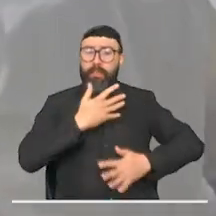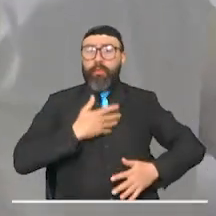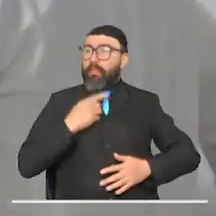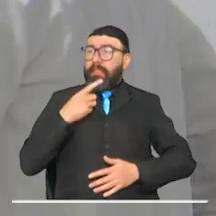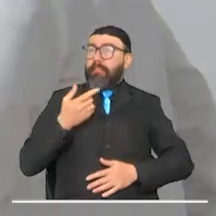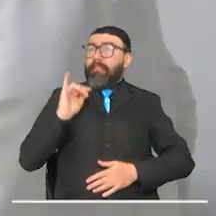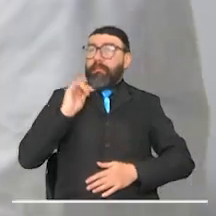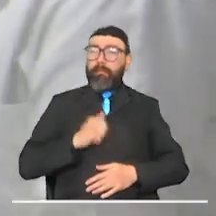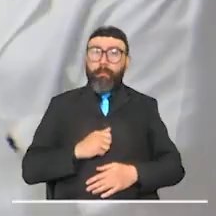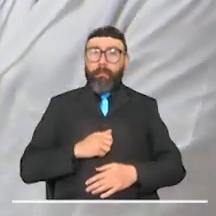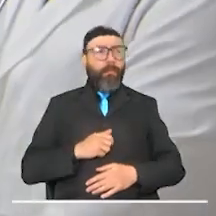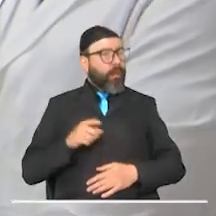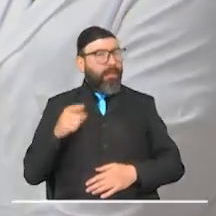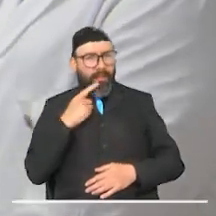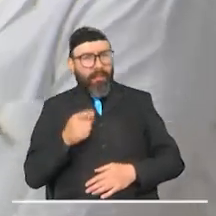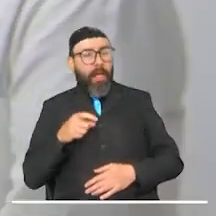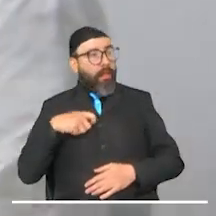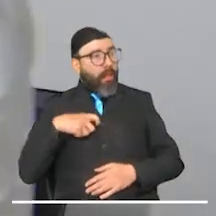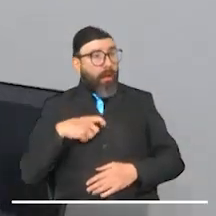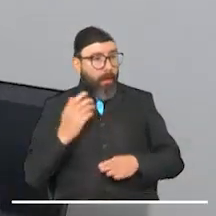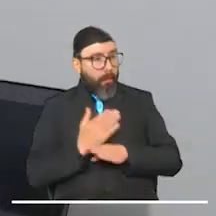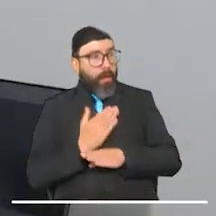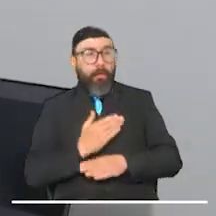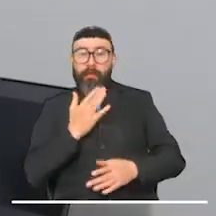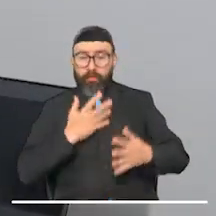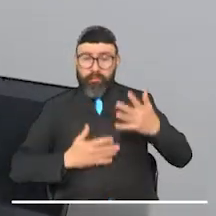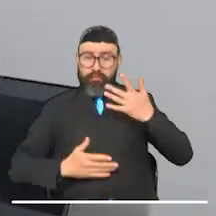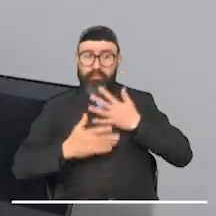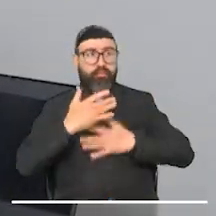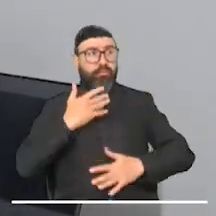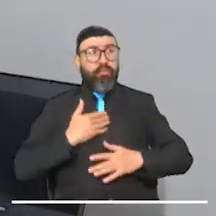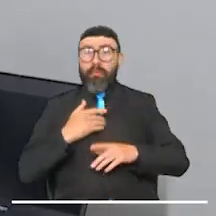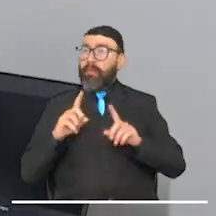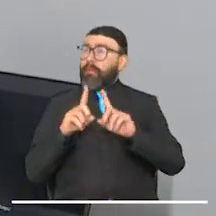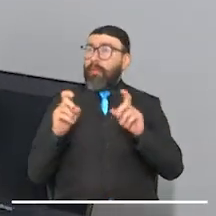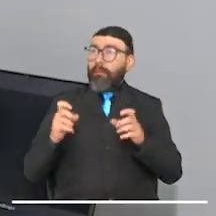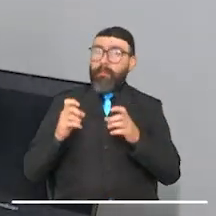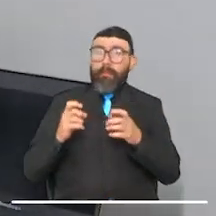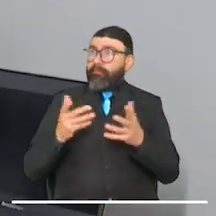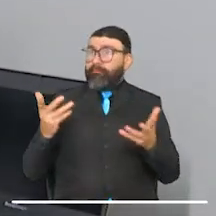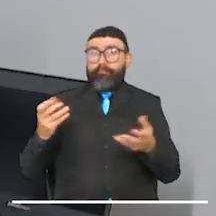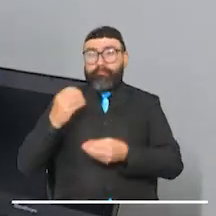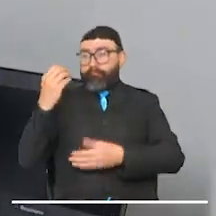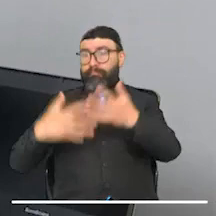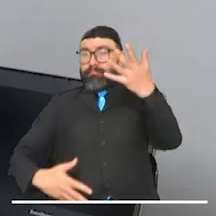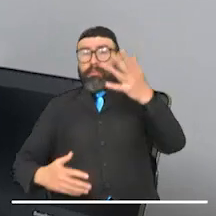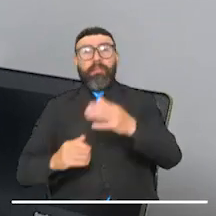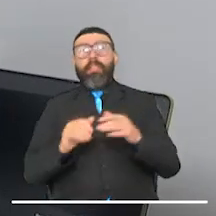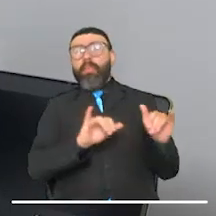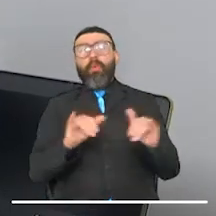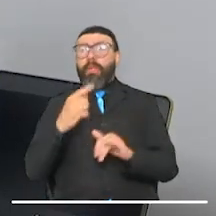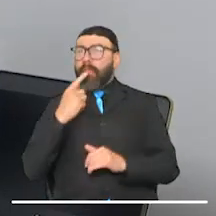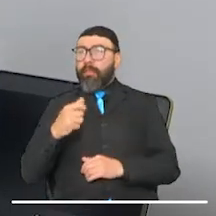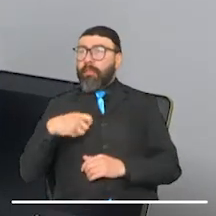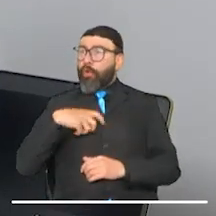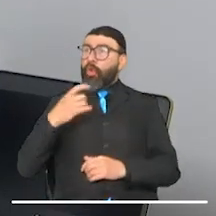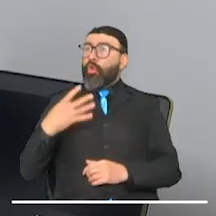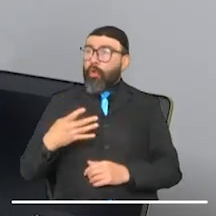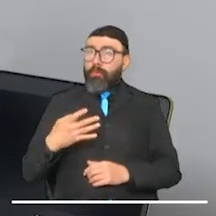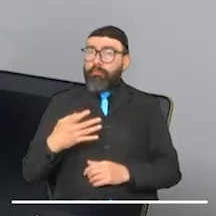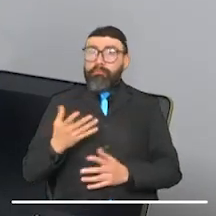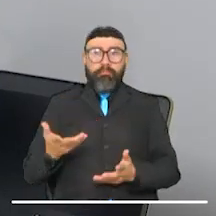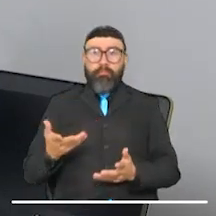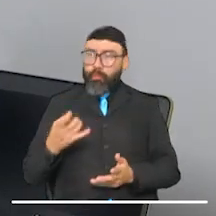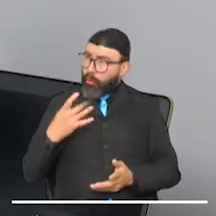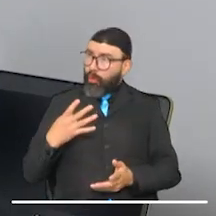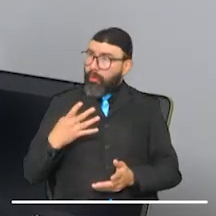cuando uno dice tengo problemas circulatorios eso es un tema muy largo muy grande eso es como decir tengo dolor Pues